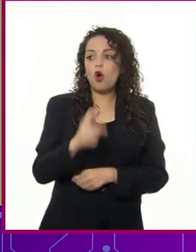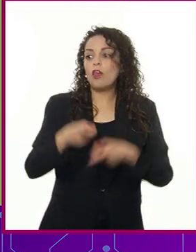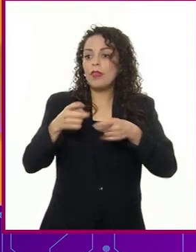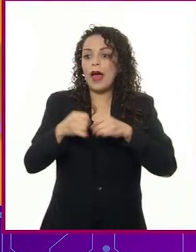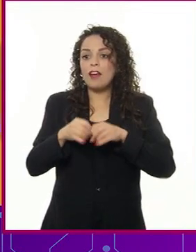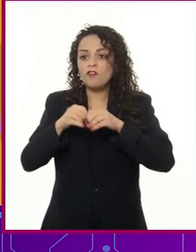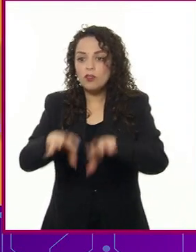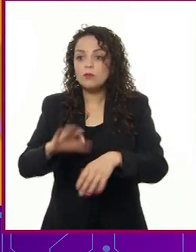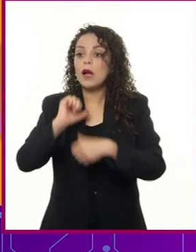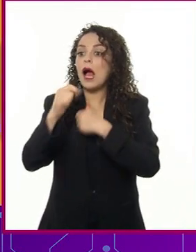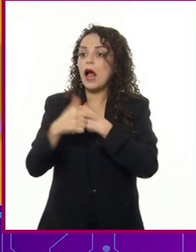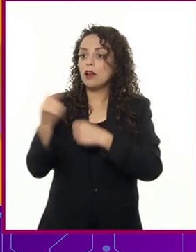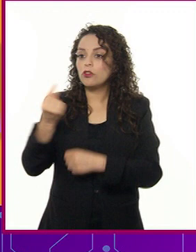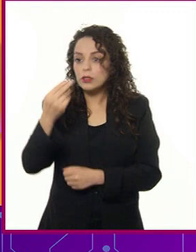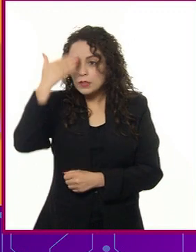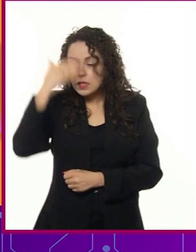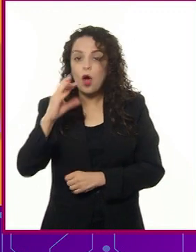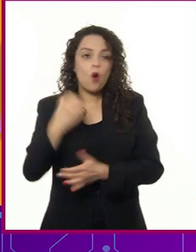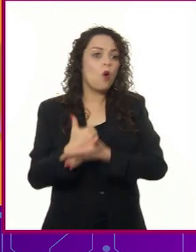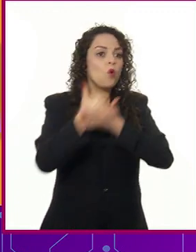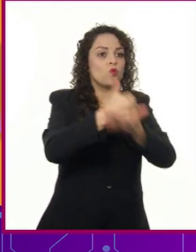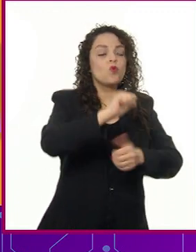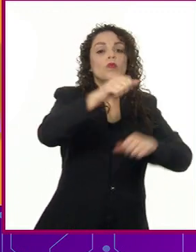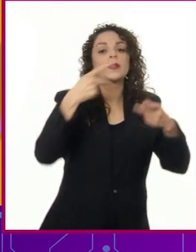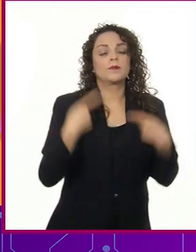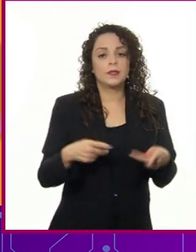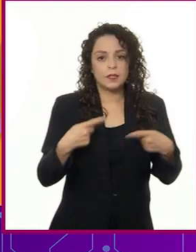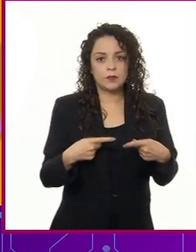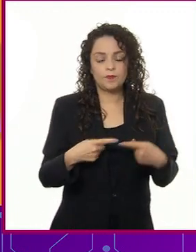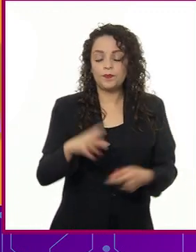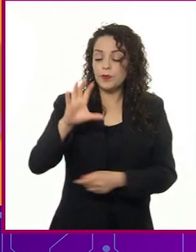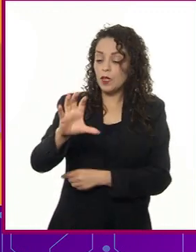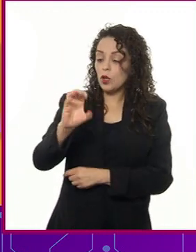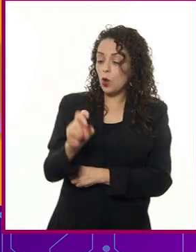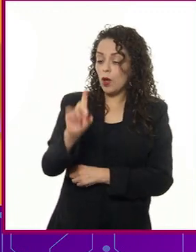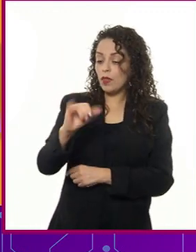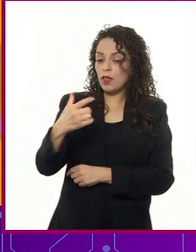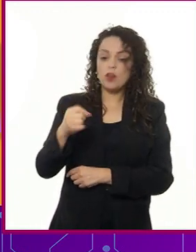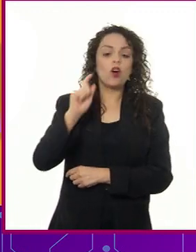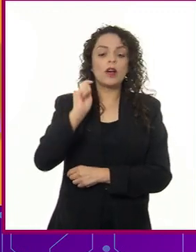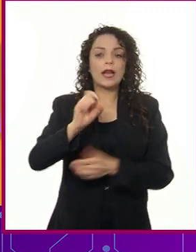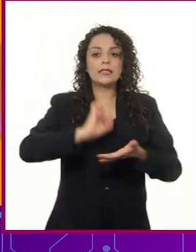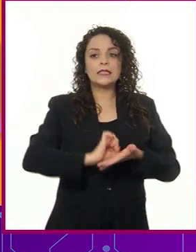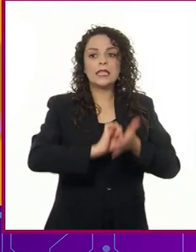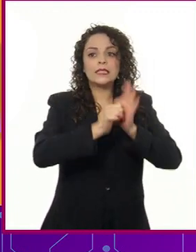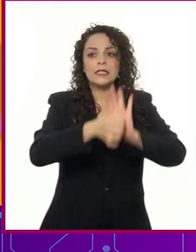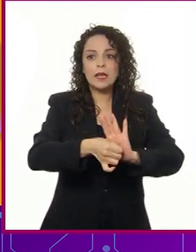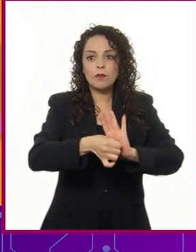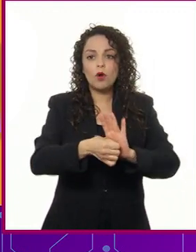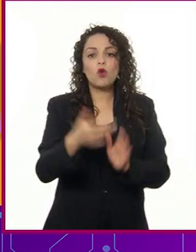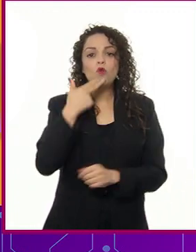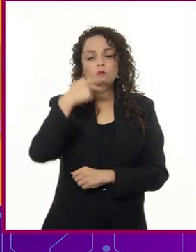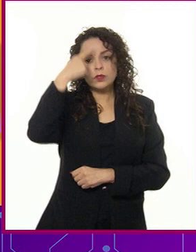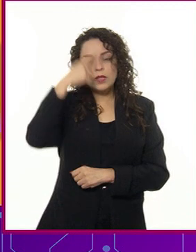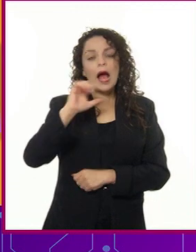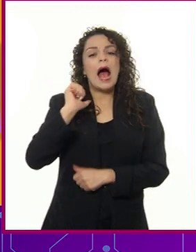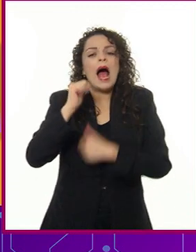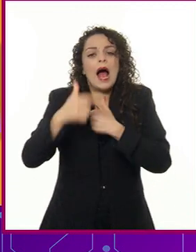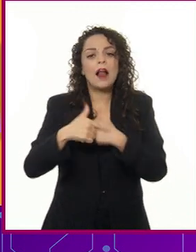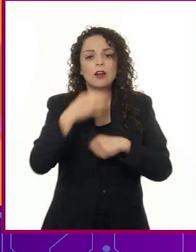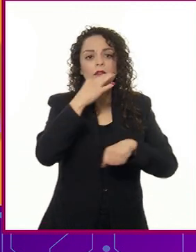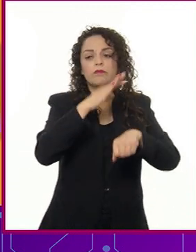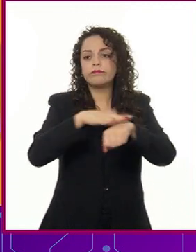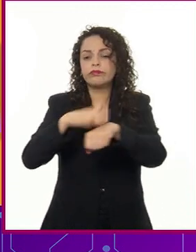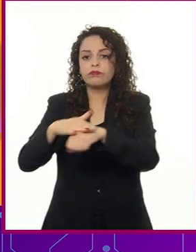a otros. Los códigos son un conjunto de símbolos que se emplean para comunicar algo mediante